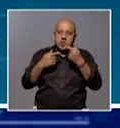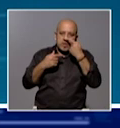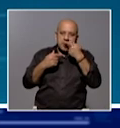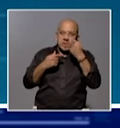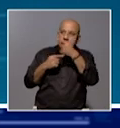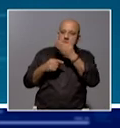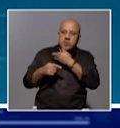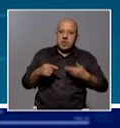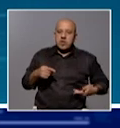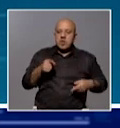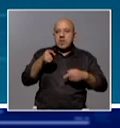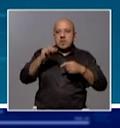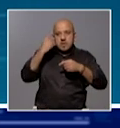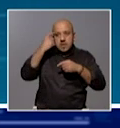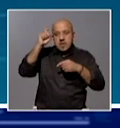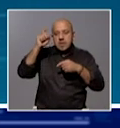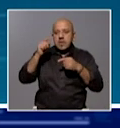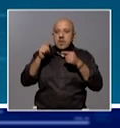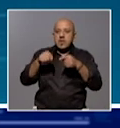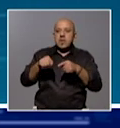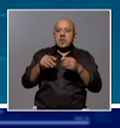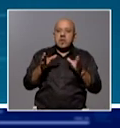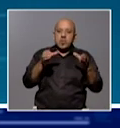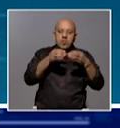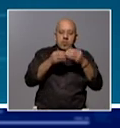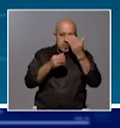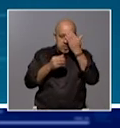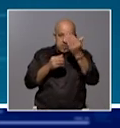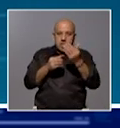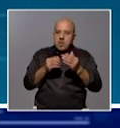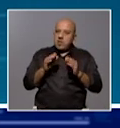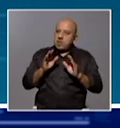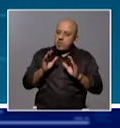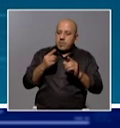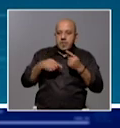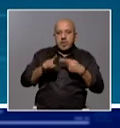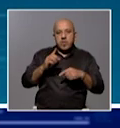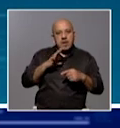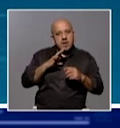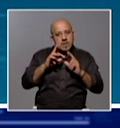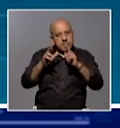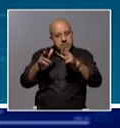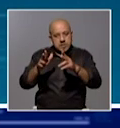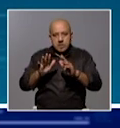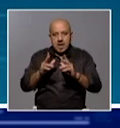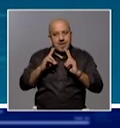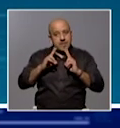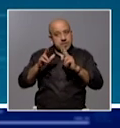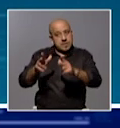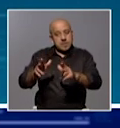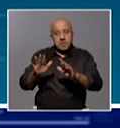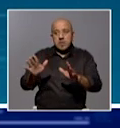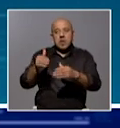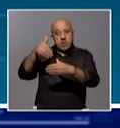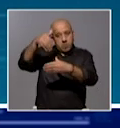gobierno me parece que esa es la idea que está inspirando a esta bancada del frente amplio ahora no obstante hay que decir con mucha claridad que pese a